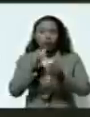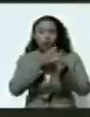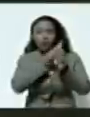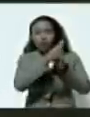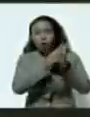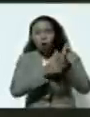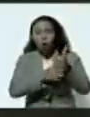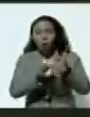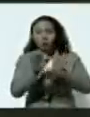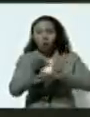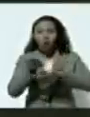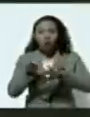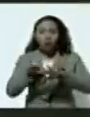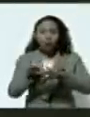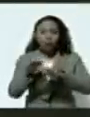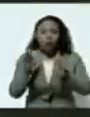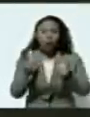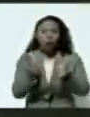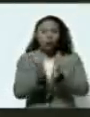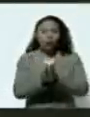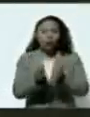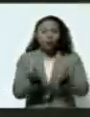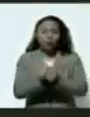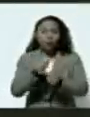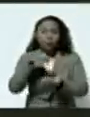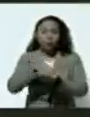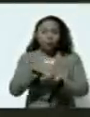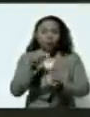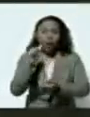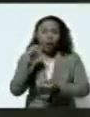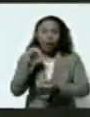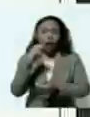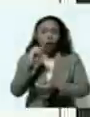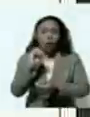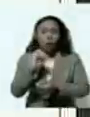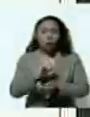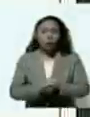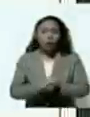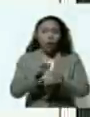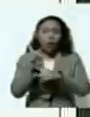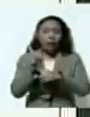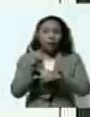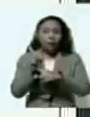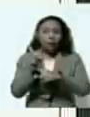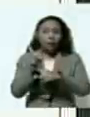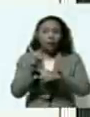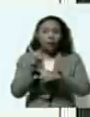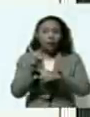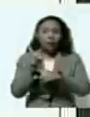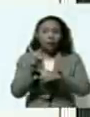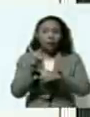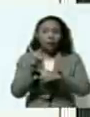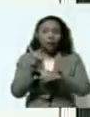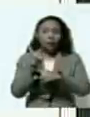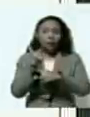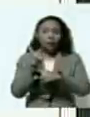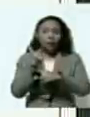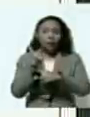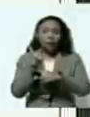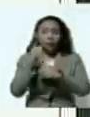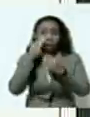reestructuración del municipio Anaco del estado Anzoátegui, esta instancia A, atiendan